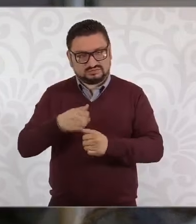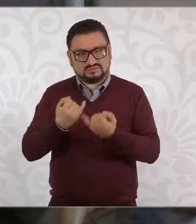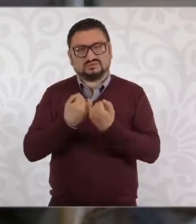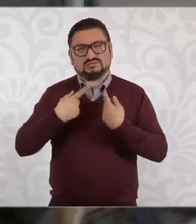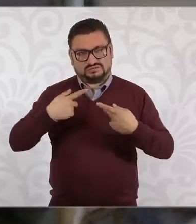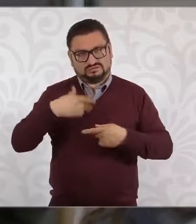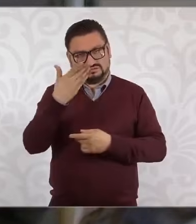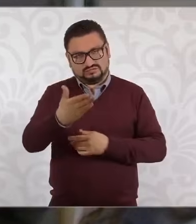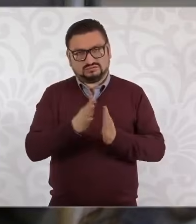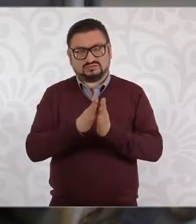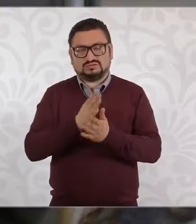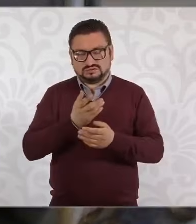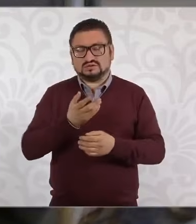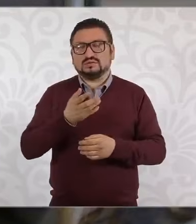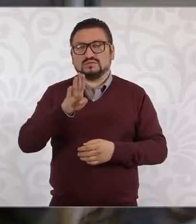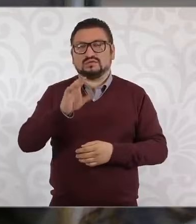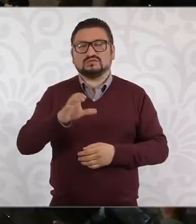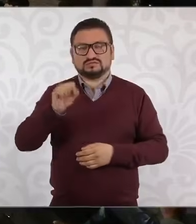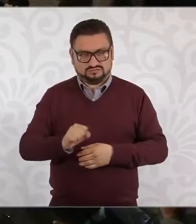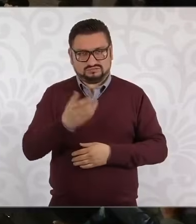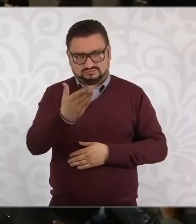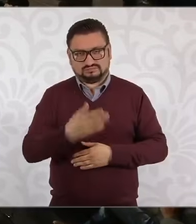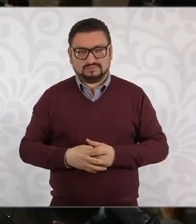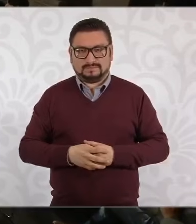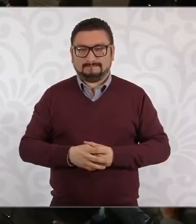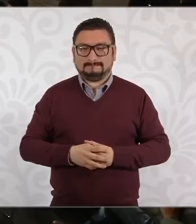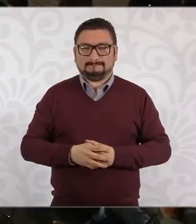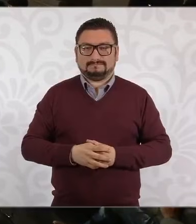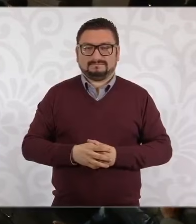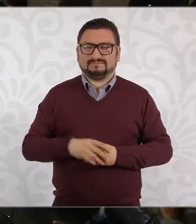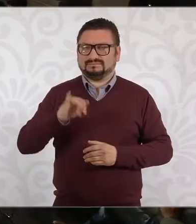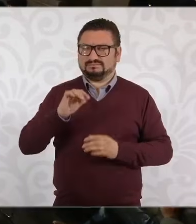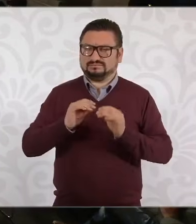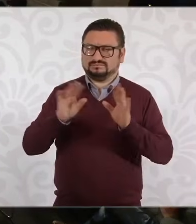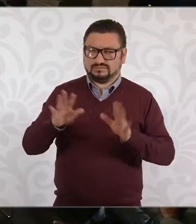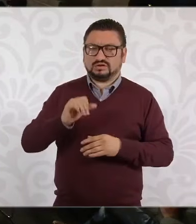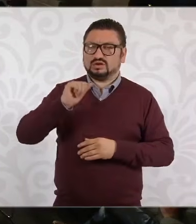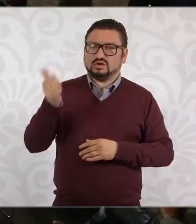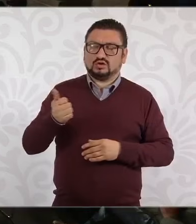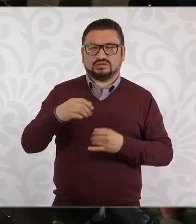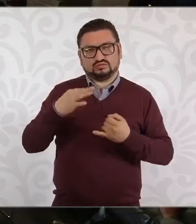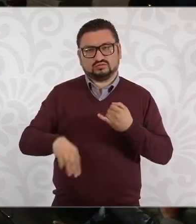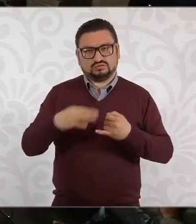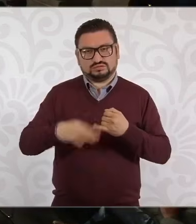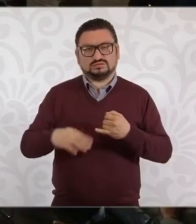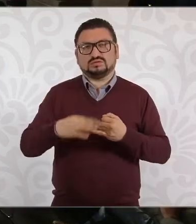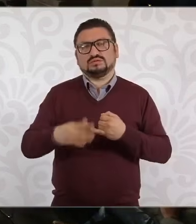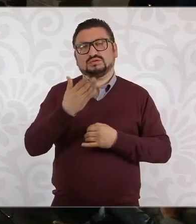gente de allá del estado de Baja California Sur. Sí, cómo no. Y otro, para cerrar,